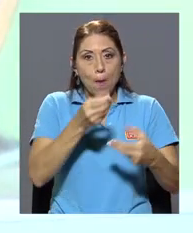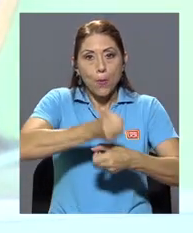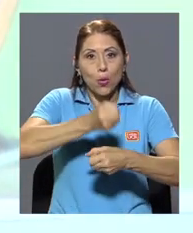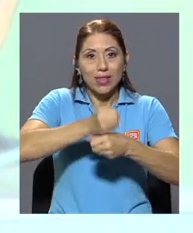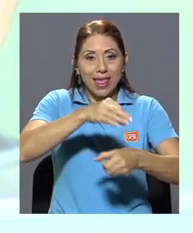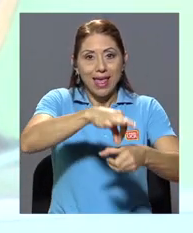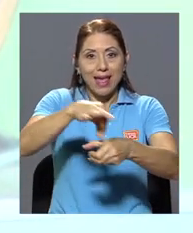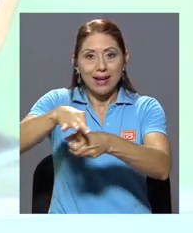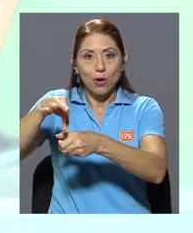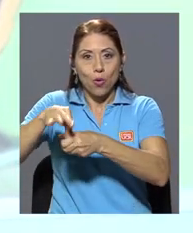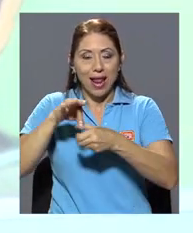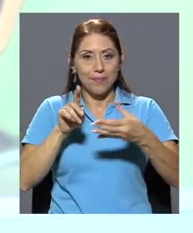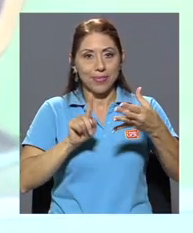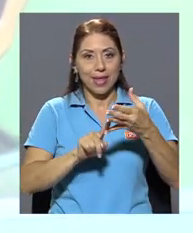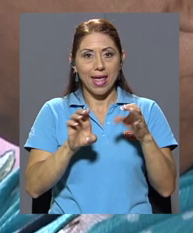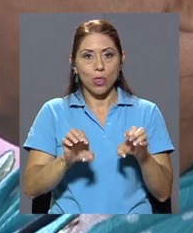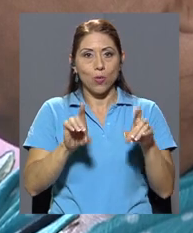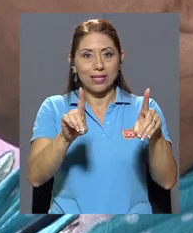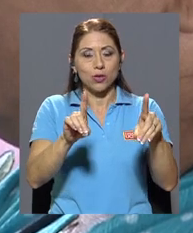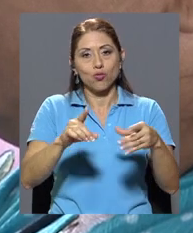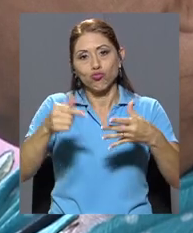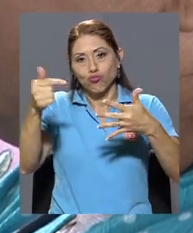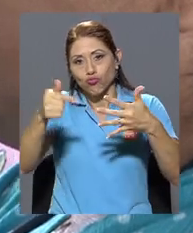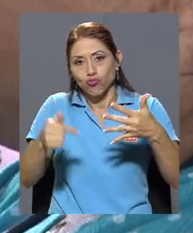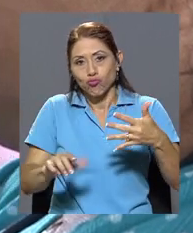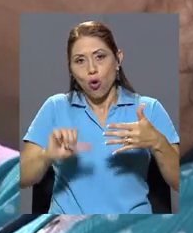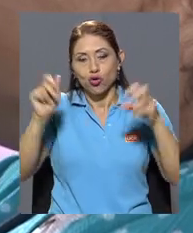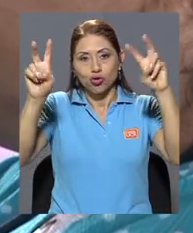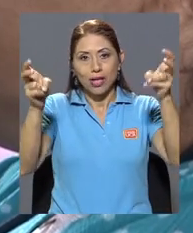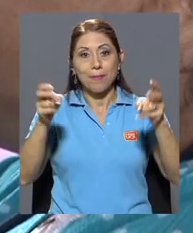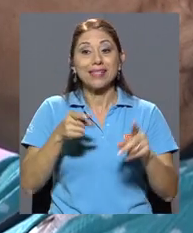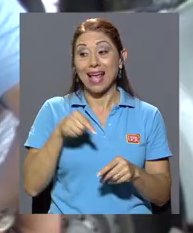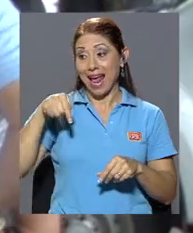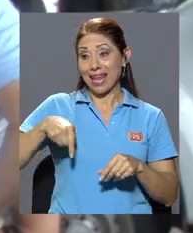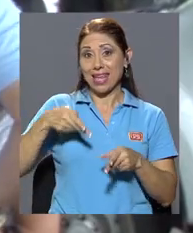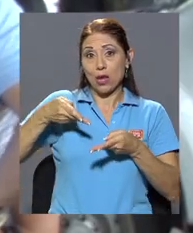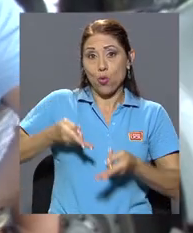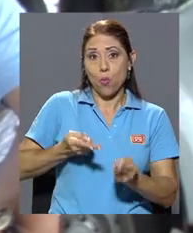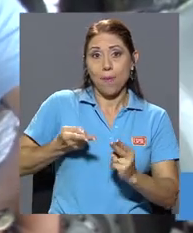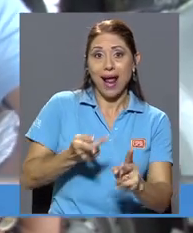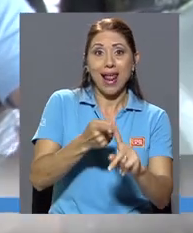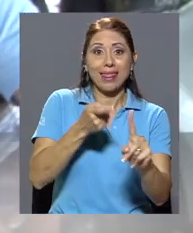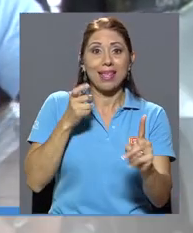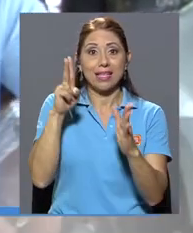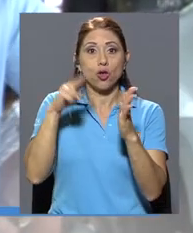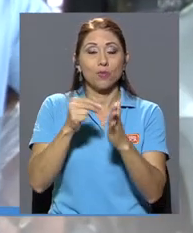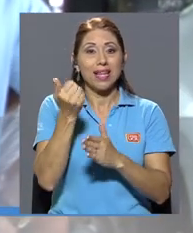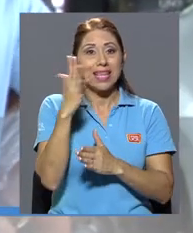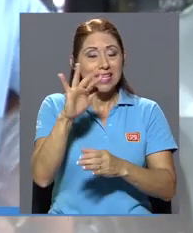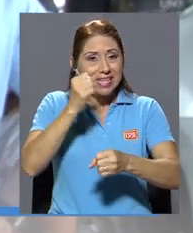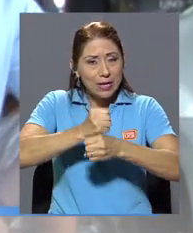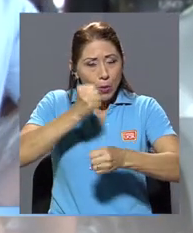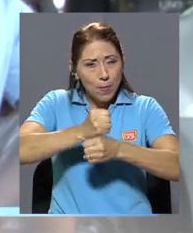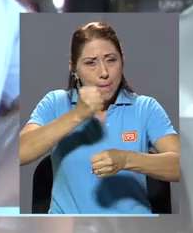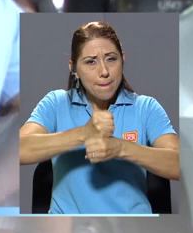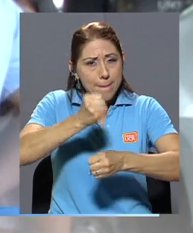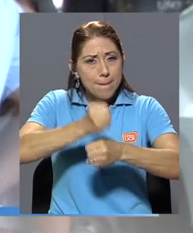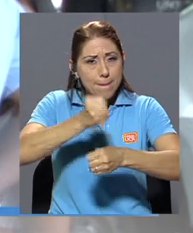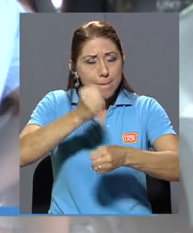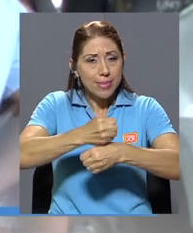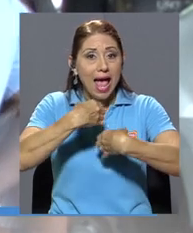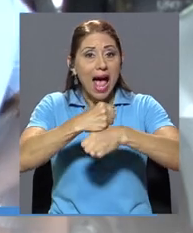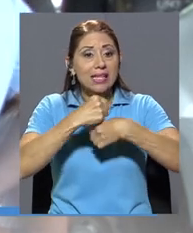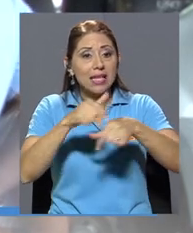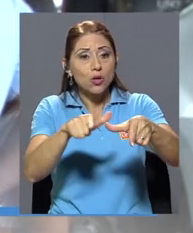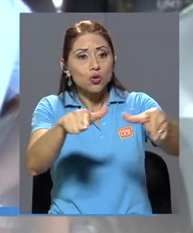la educación, entre otros. Se está trabajando en Opala desde el año 2015, ¿verdad? Siendo una zona transfronteriza en donde